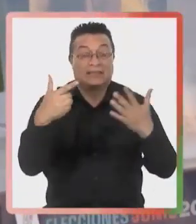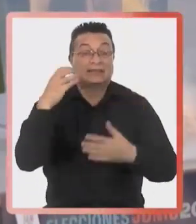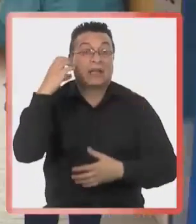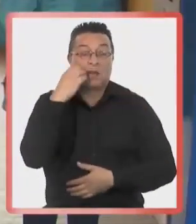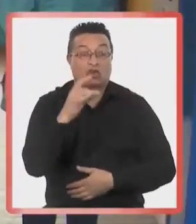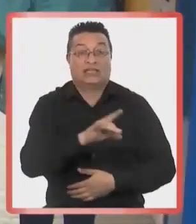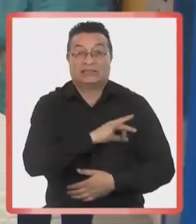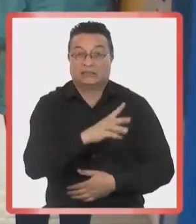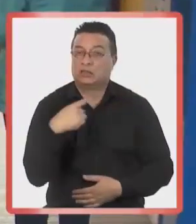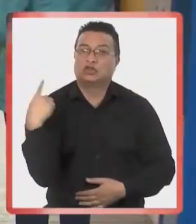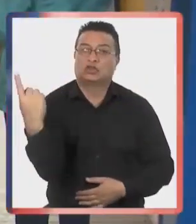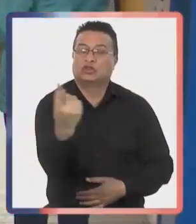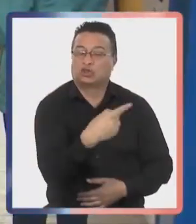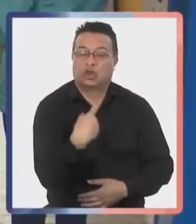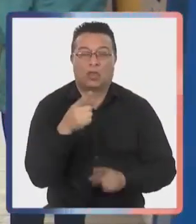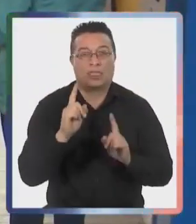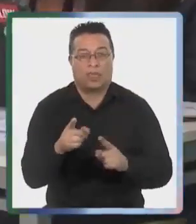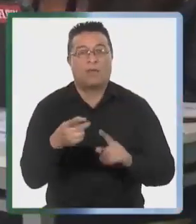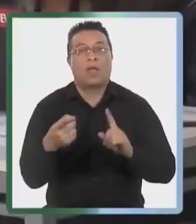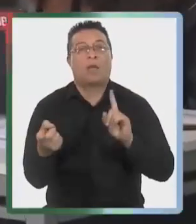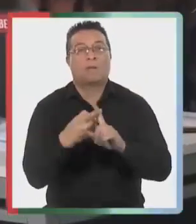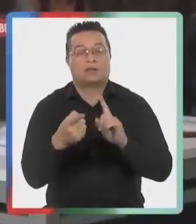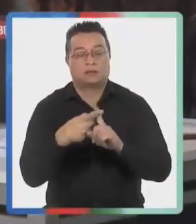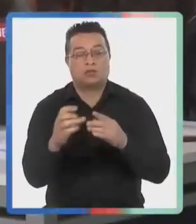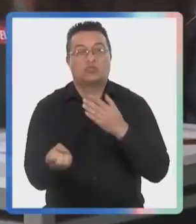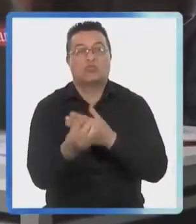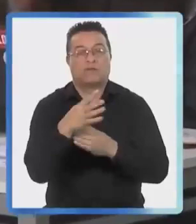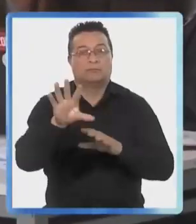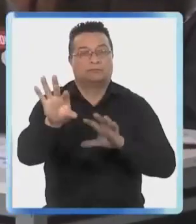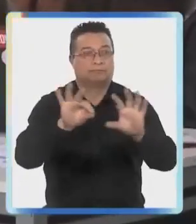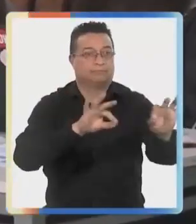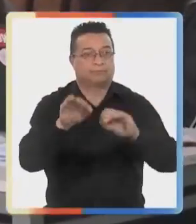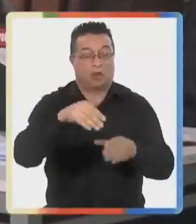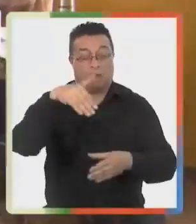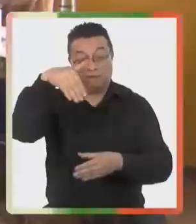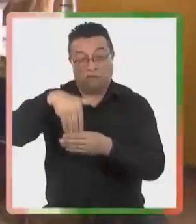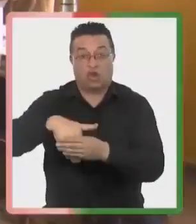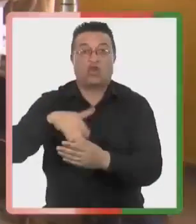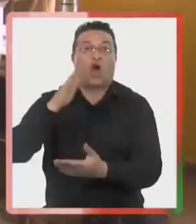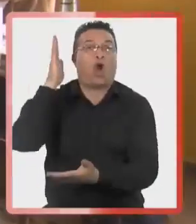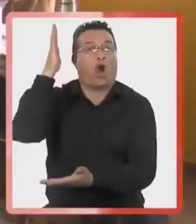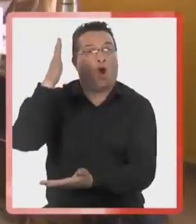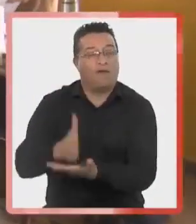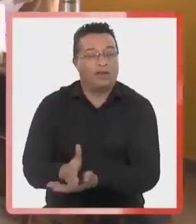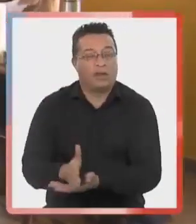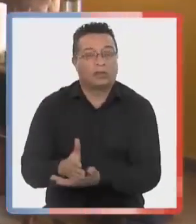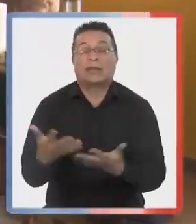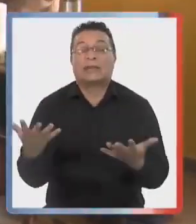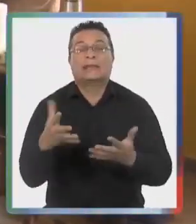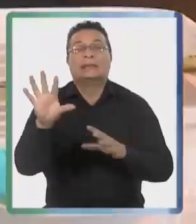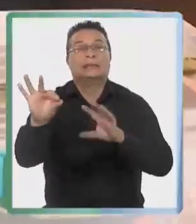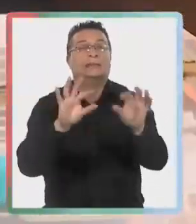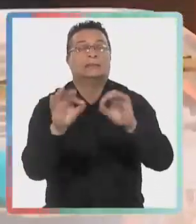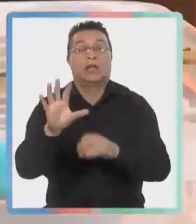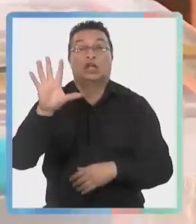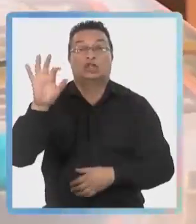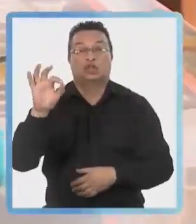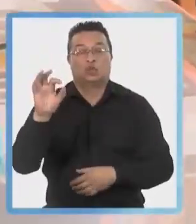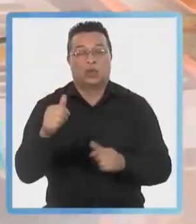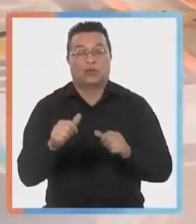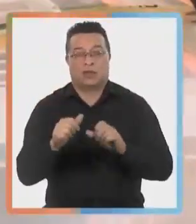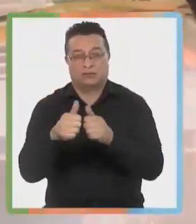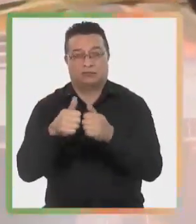mayo, los chilenos y chilenas vamos a participar de una nueva elección y el voto será obligatorio. ¿Qué vamos a elegir? A los